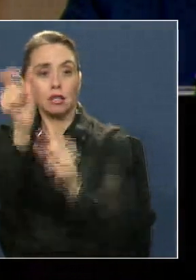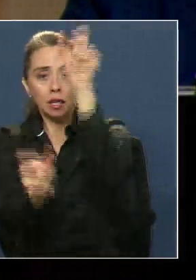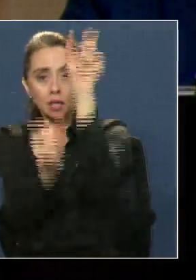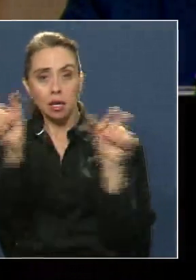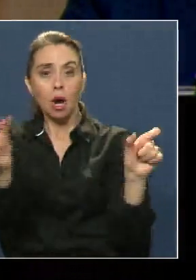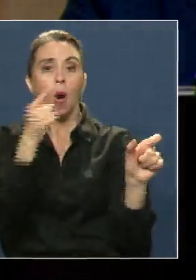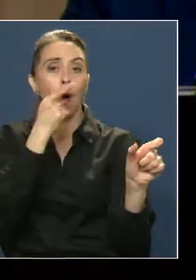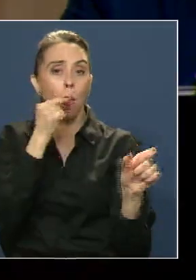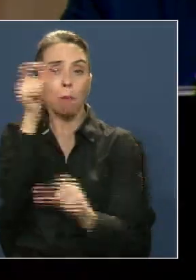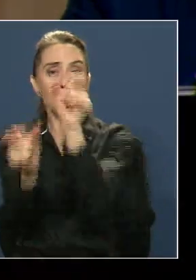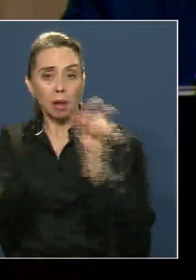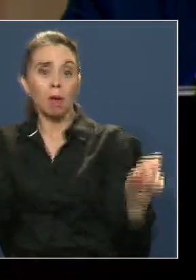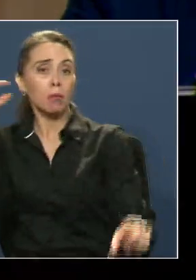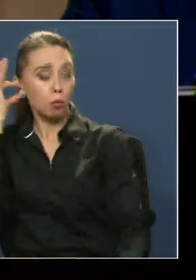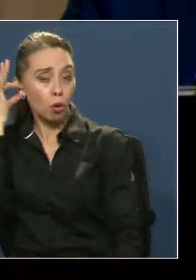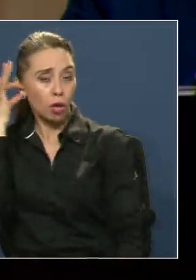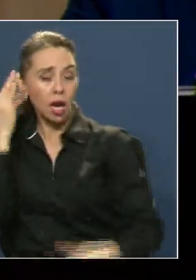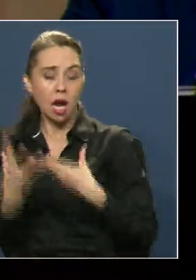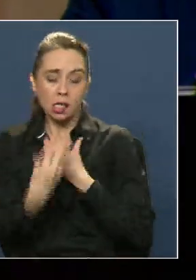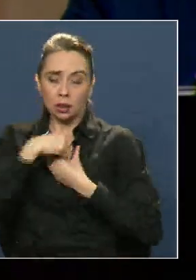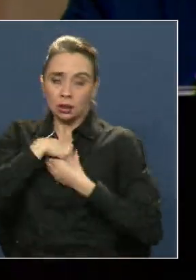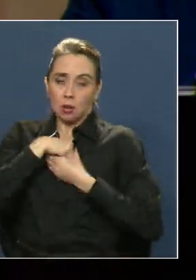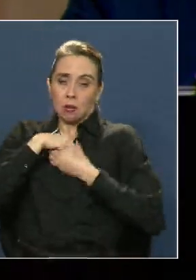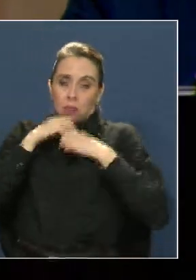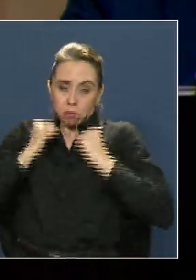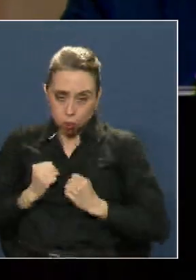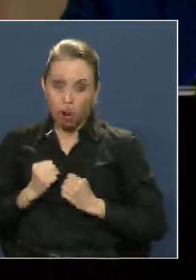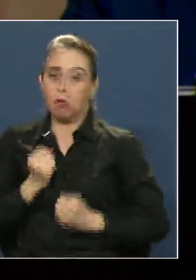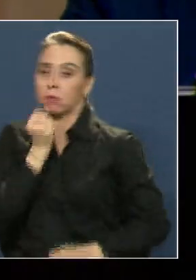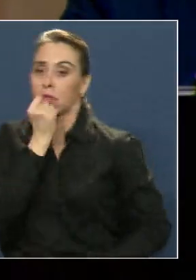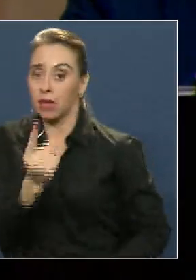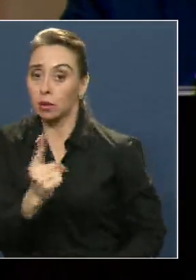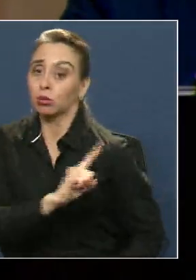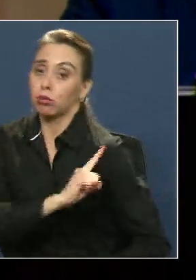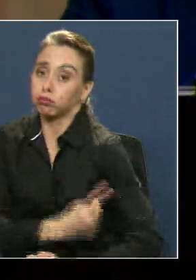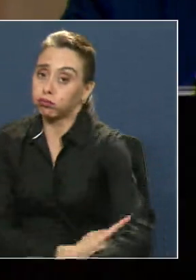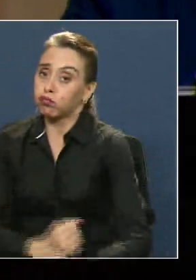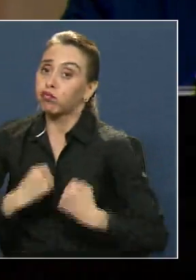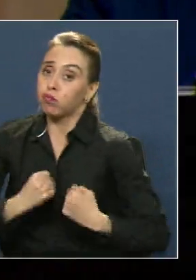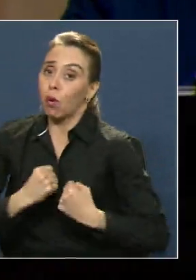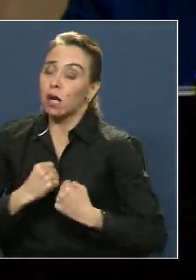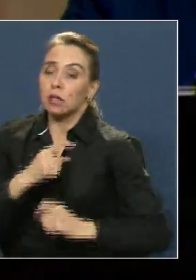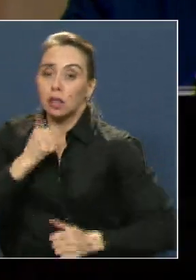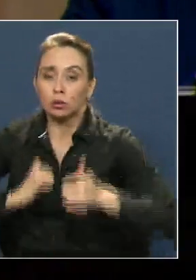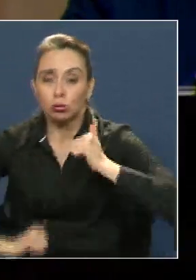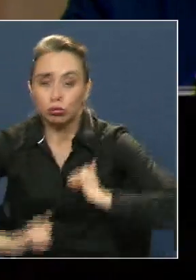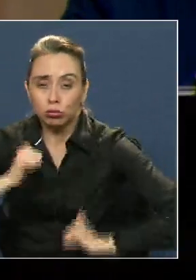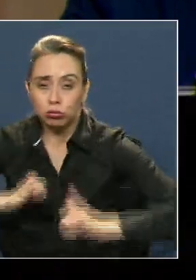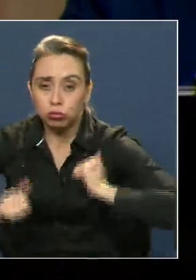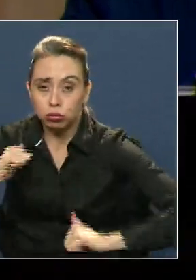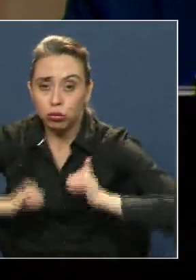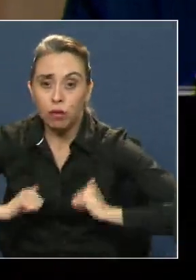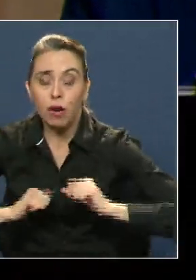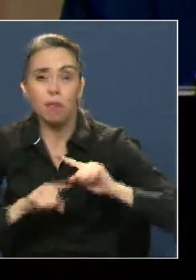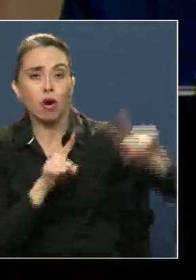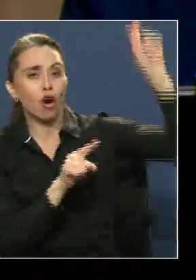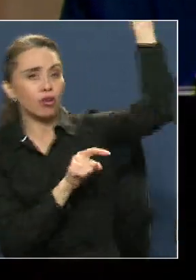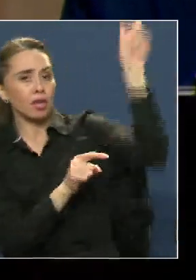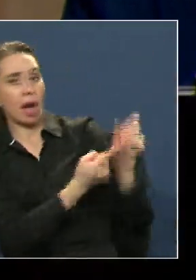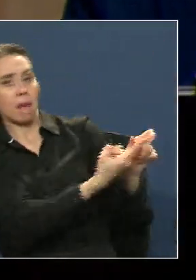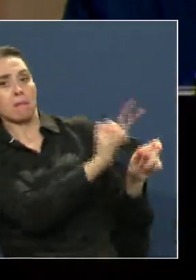y aquellas que son capaces de denunciar, porque requiere un coraje importante ante el martirio al que fueron sometidos por un tercero, a